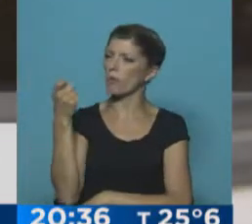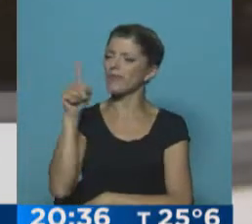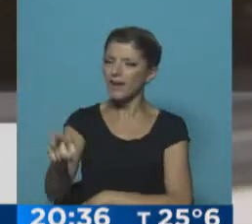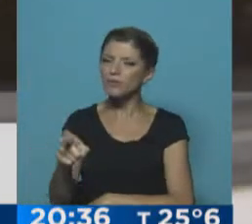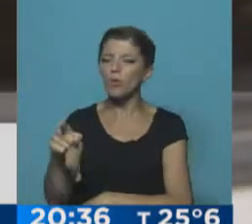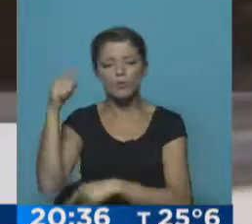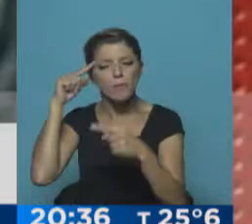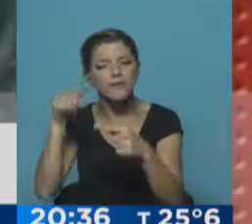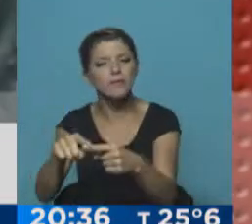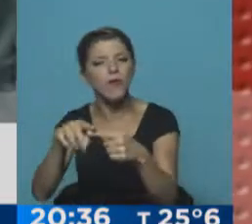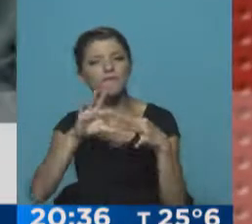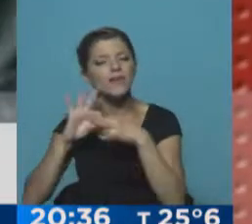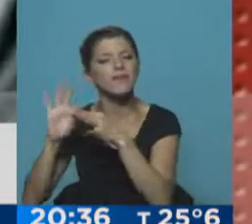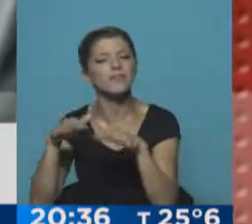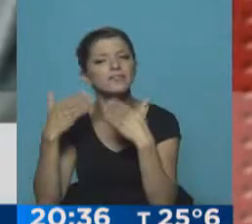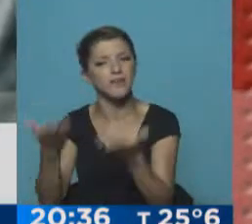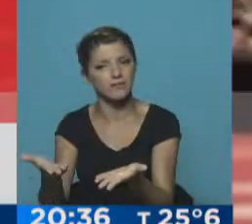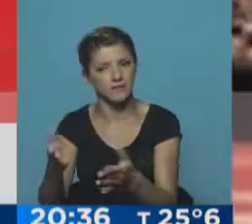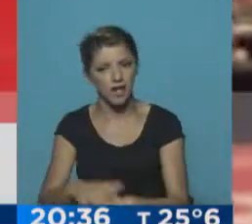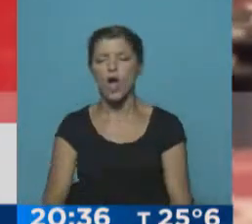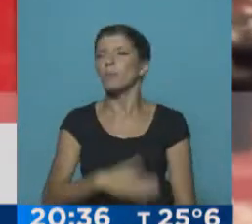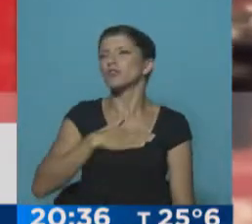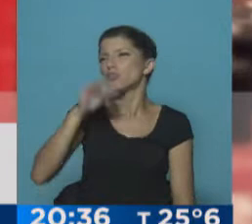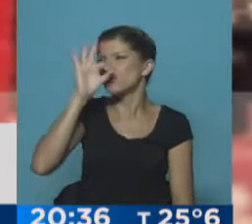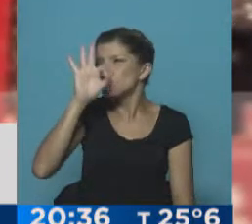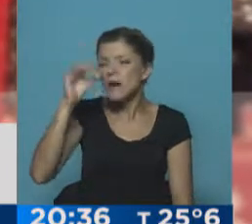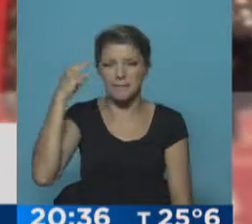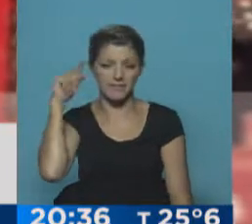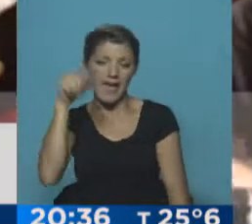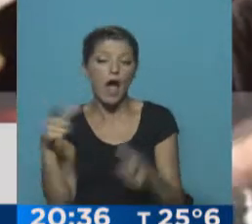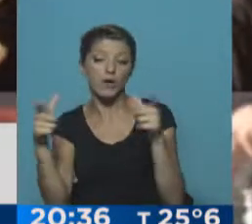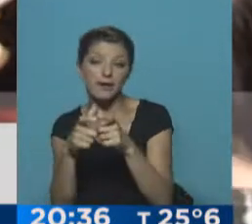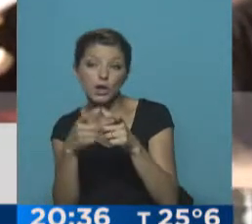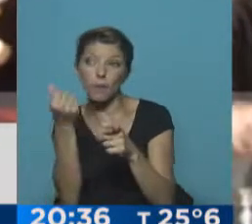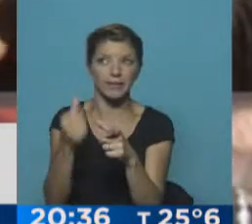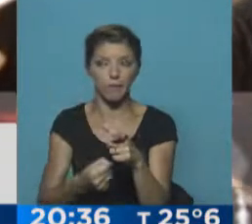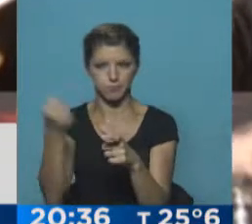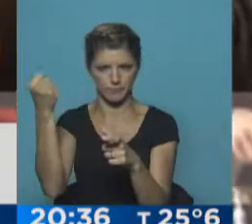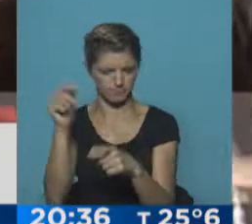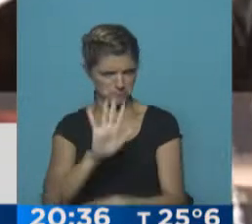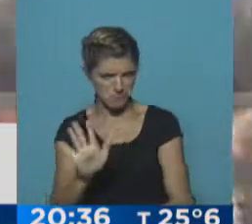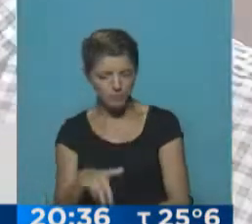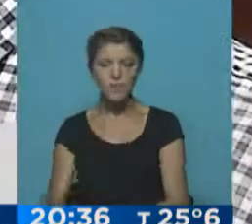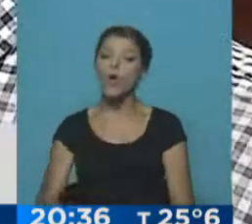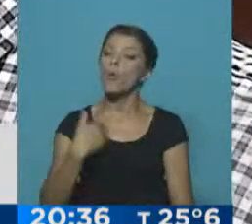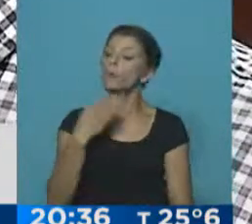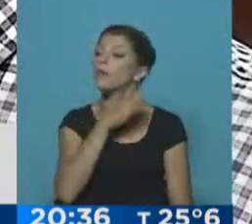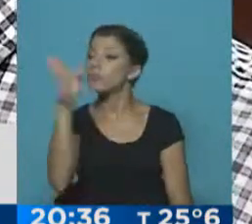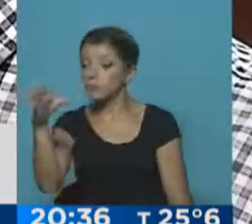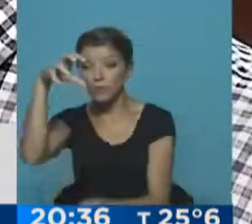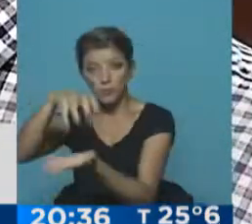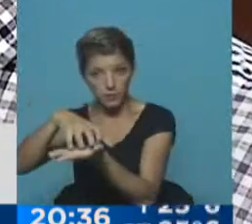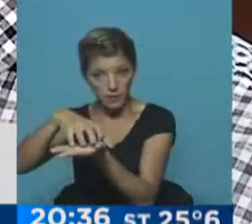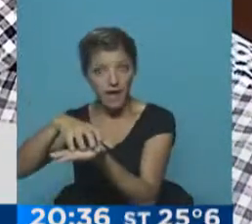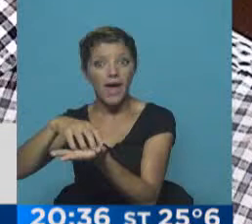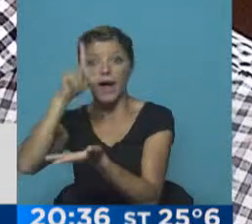porque no me interesó nunca lucrar de este disco, no era mi intención. Un día fuimos al Cotolengo de Noriones y ahí nos